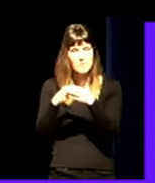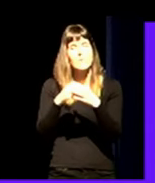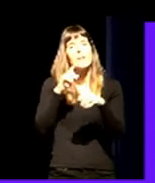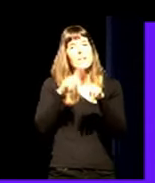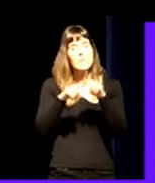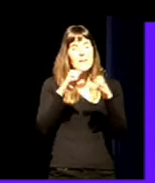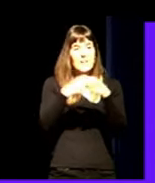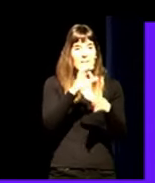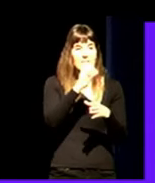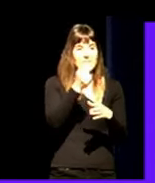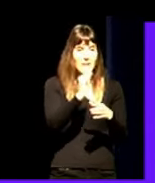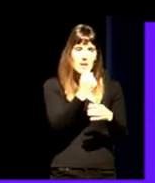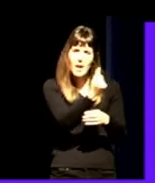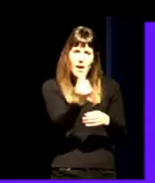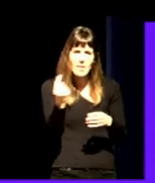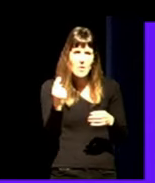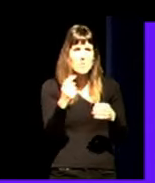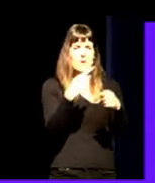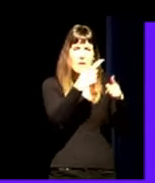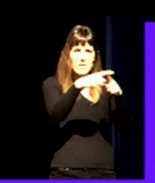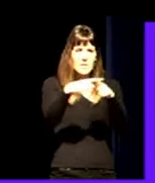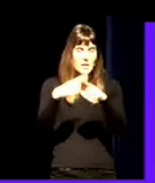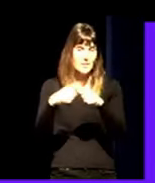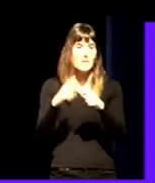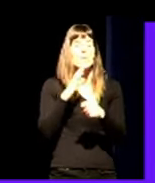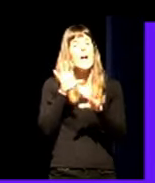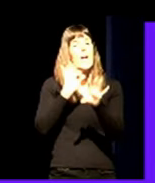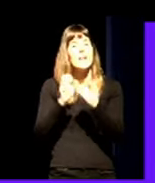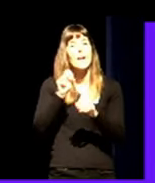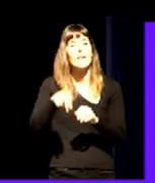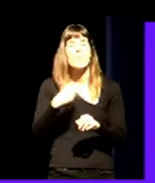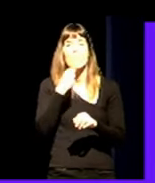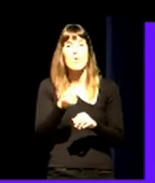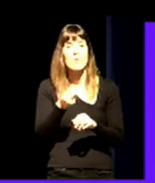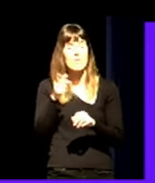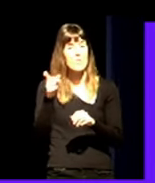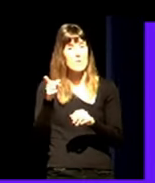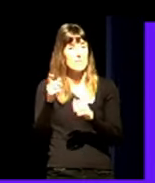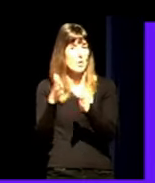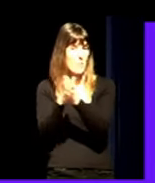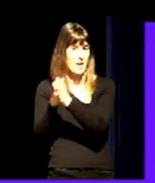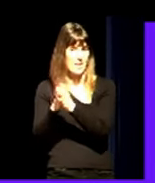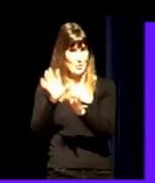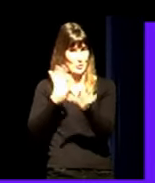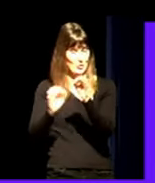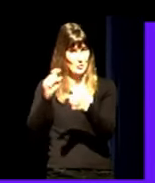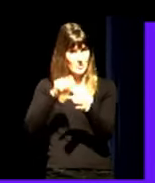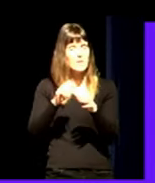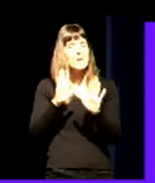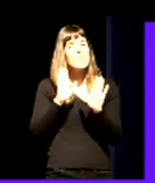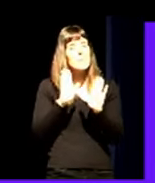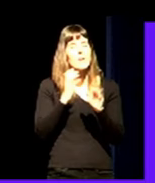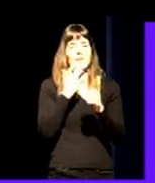distinta. Los equipos de ayuda son seleccionados por sus propios compañeros, pero los cibermentores no tienen por qué, porque